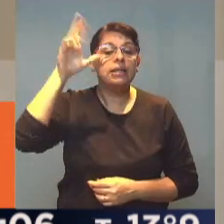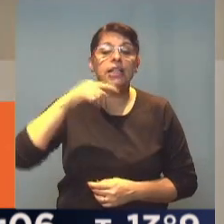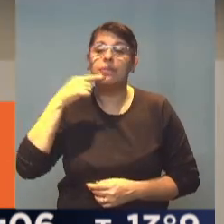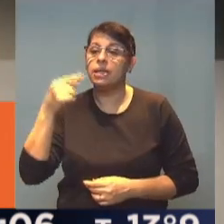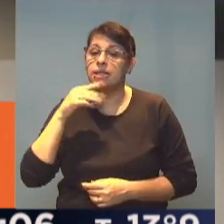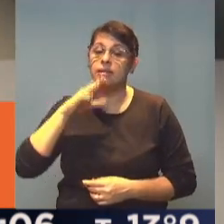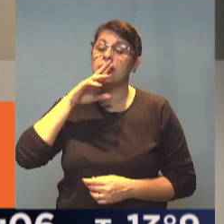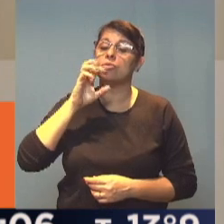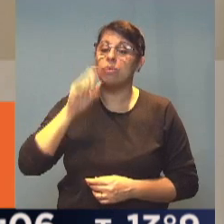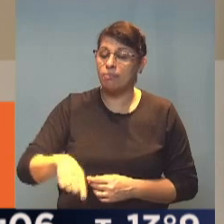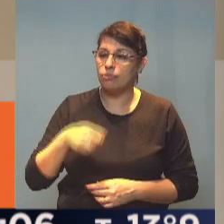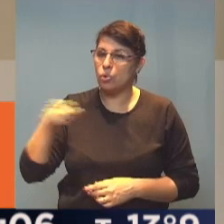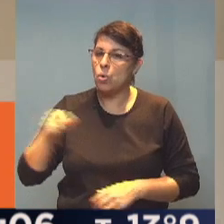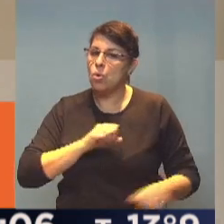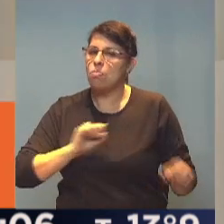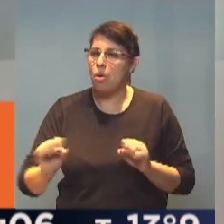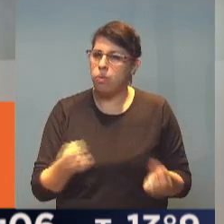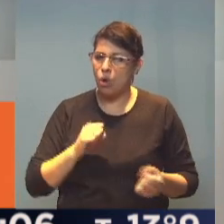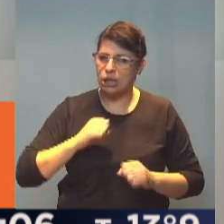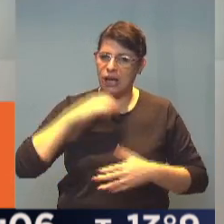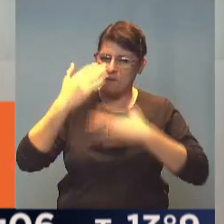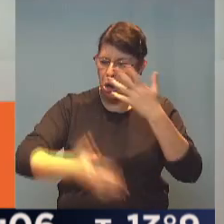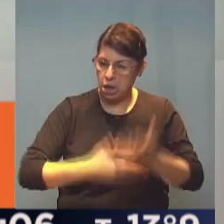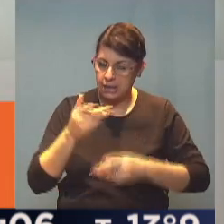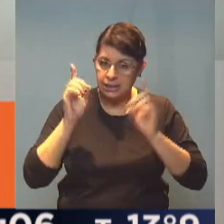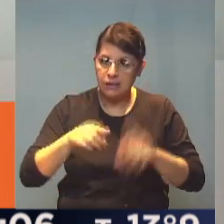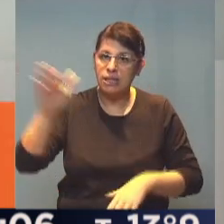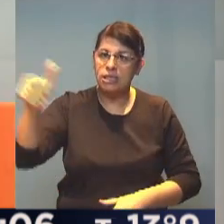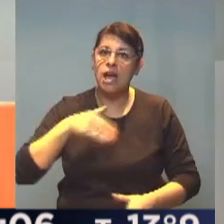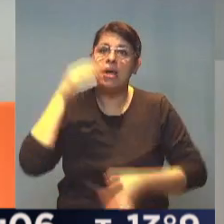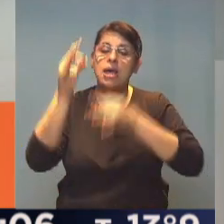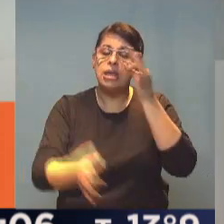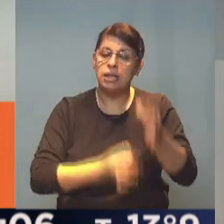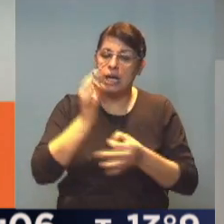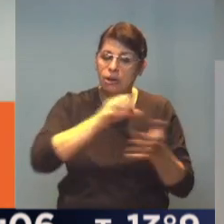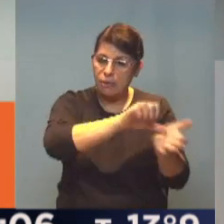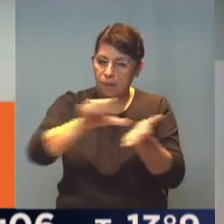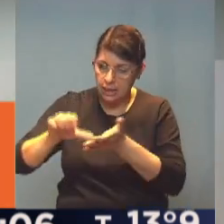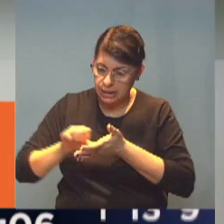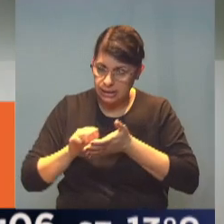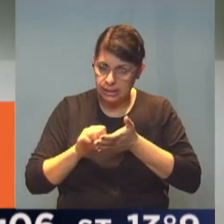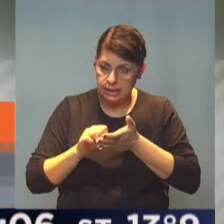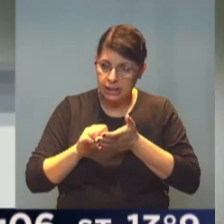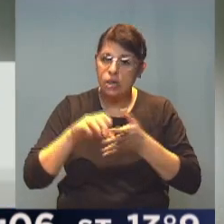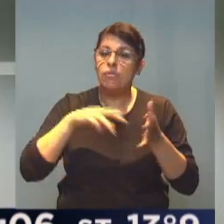Trump de provocar una escalada de violencia y llamó al diálogo entre las naciones en conflicto.